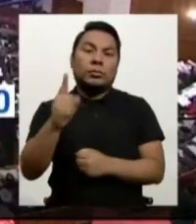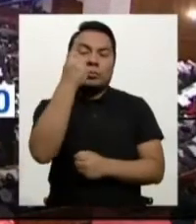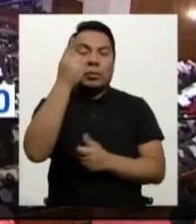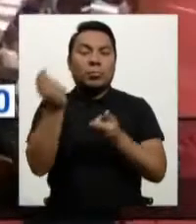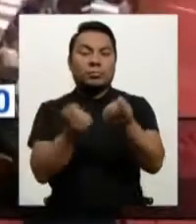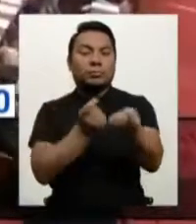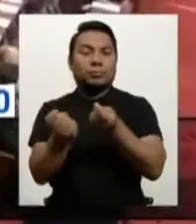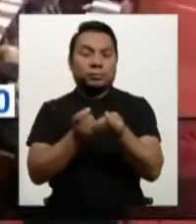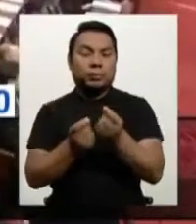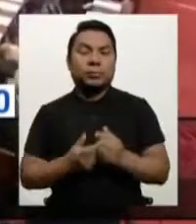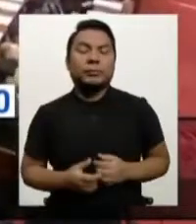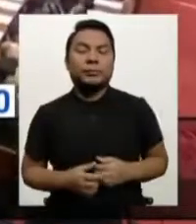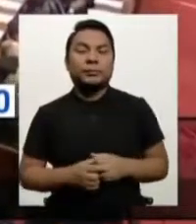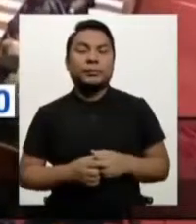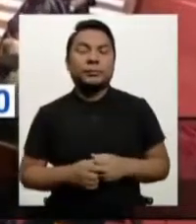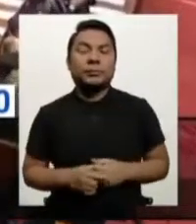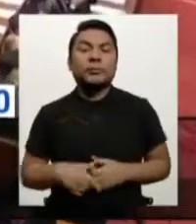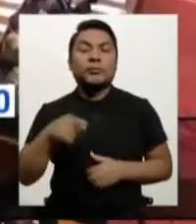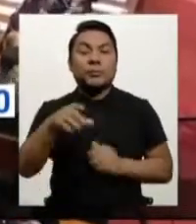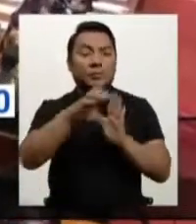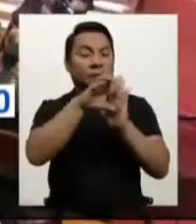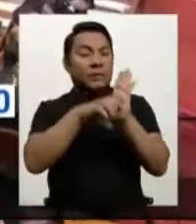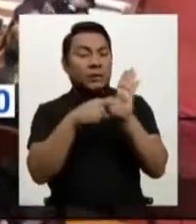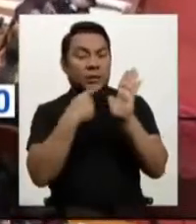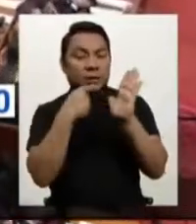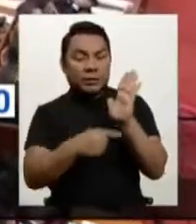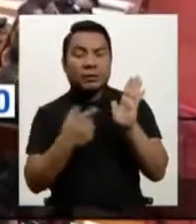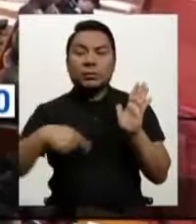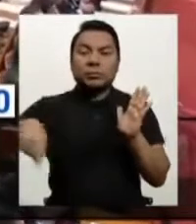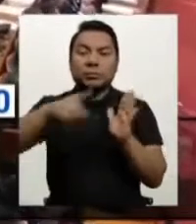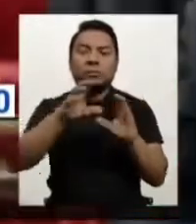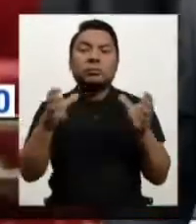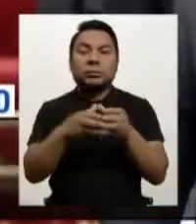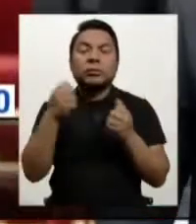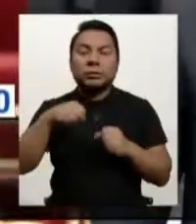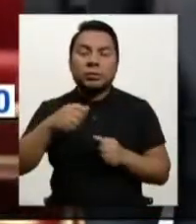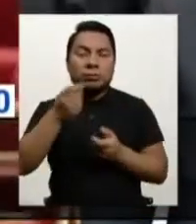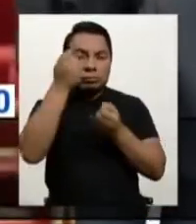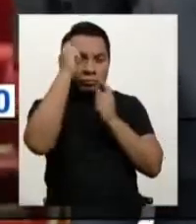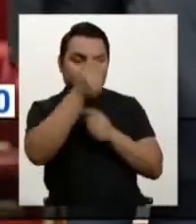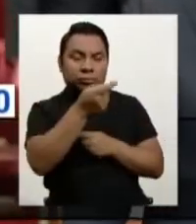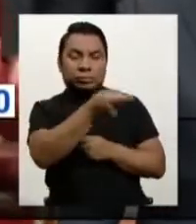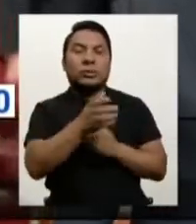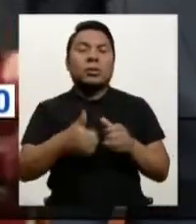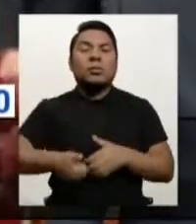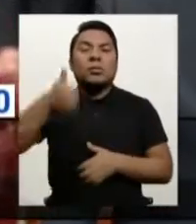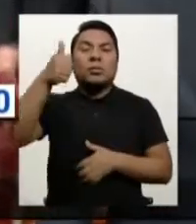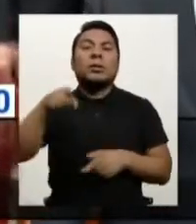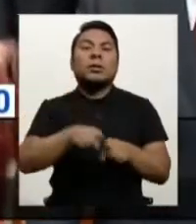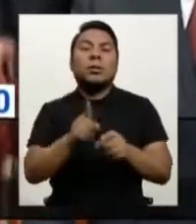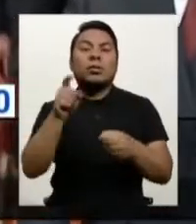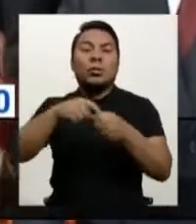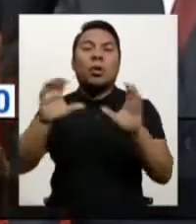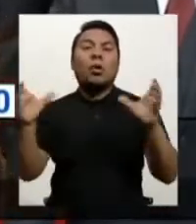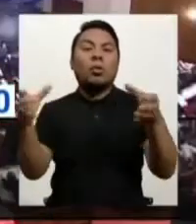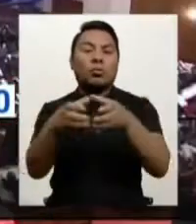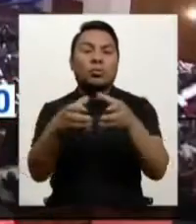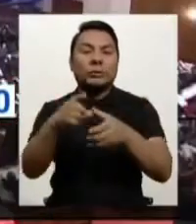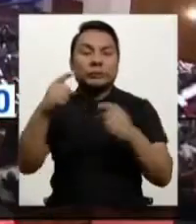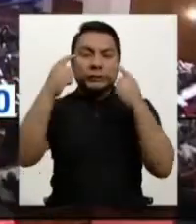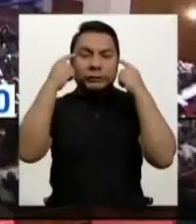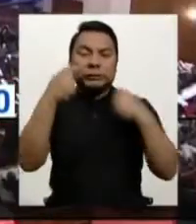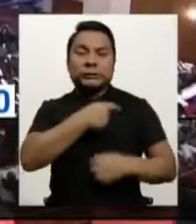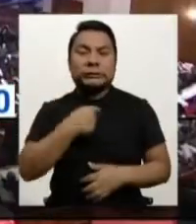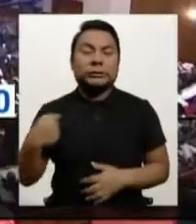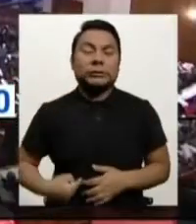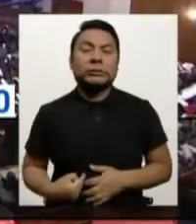rectores. La enmienda constitucional ha consolidado el poder de Xi, quien además es núcleo del Partido Comunista Chino. Según el